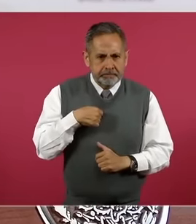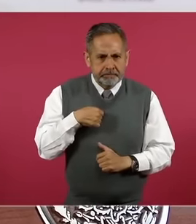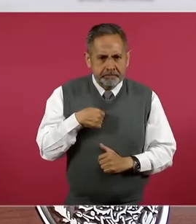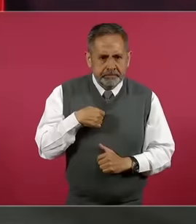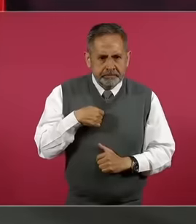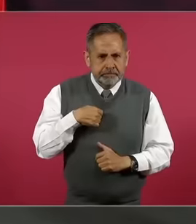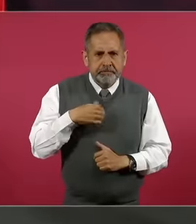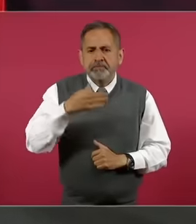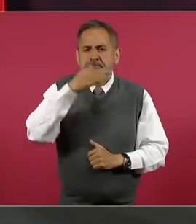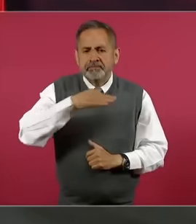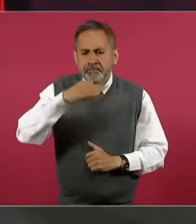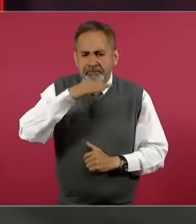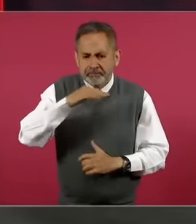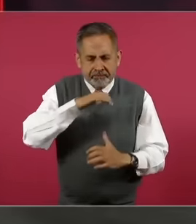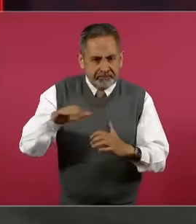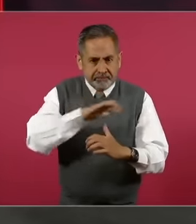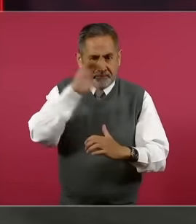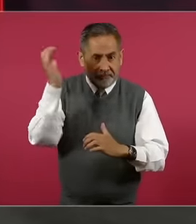fiesta,